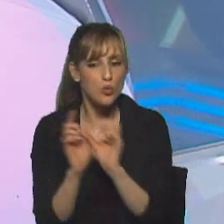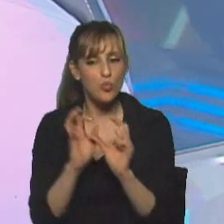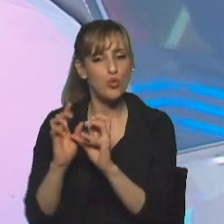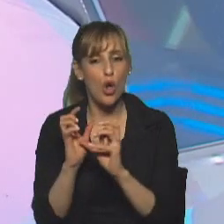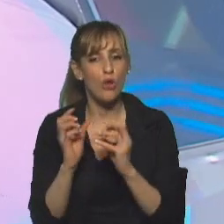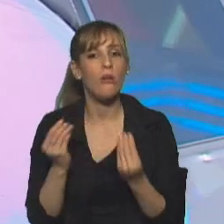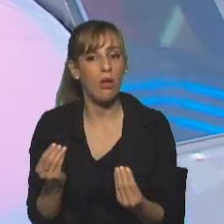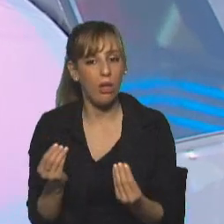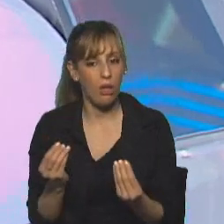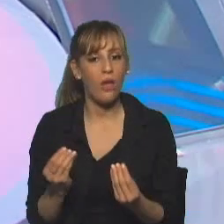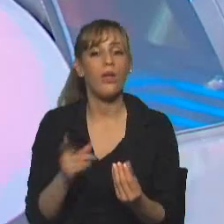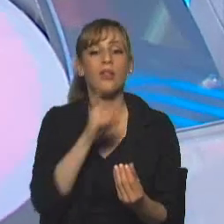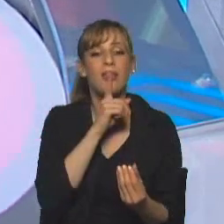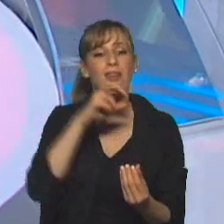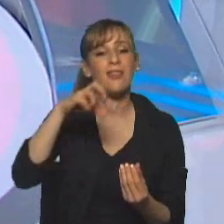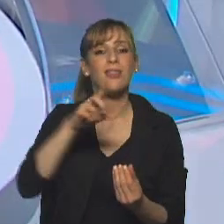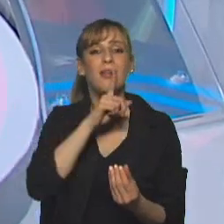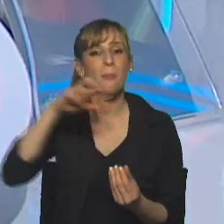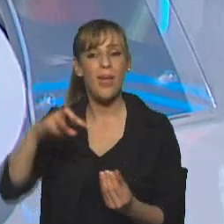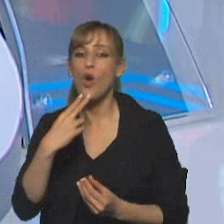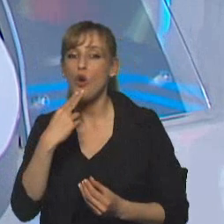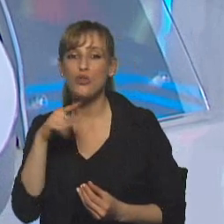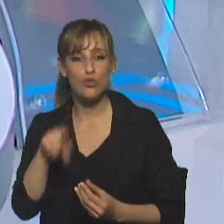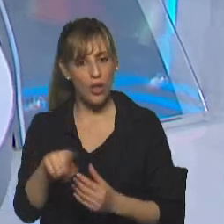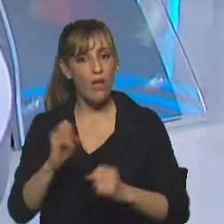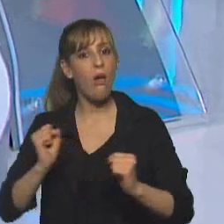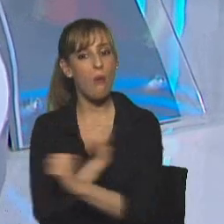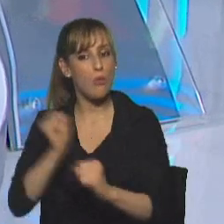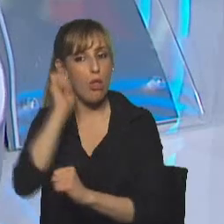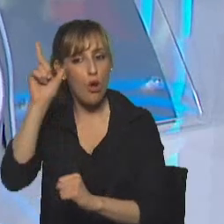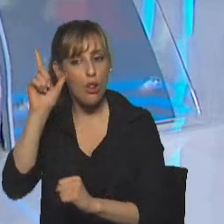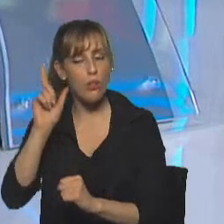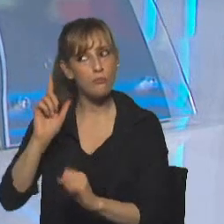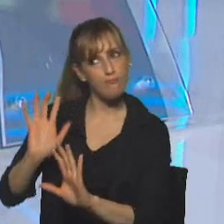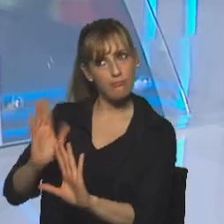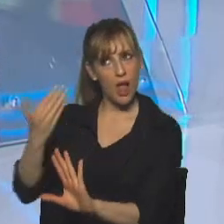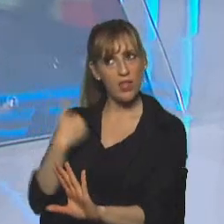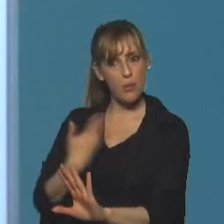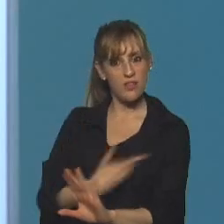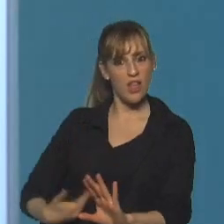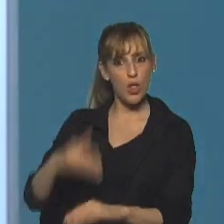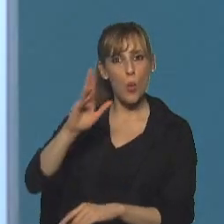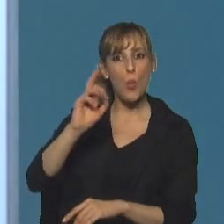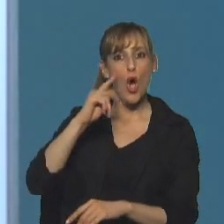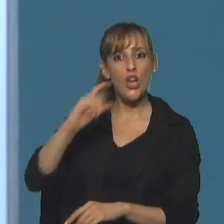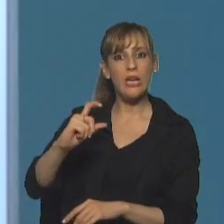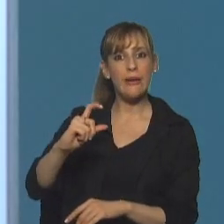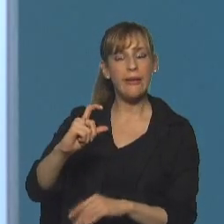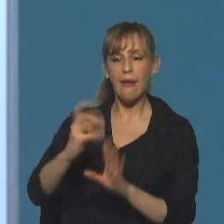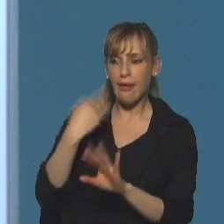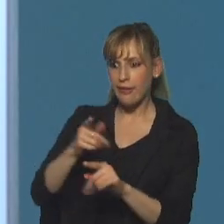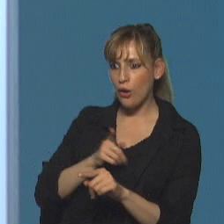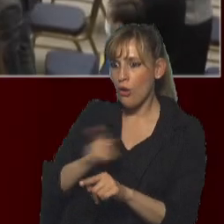aprobación del TPP-11, en donde el presidente Gabriel Boric, que siempre fue contrario al TPP-11, como la mayoría de los ministros del Frente